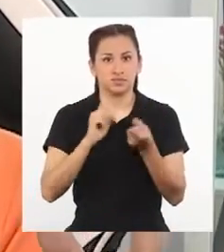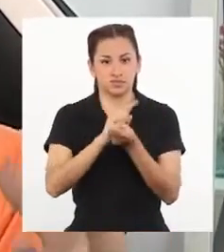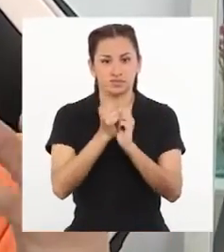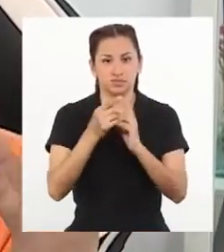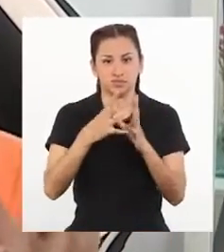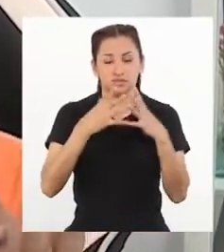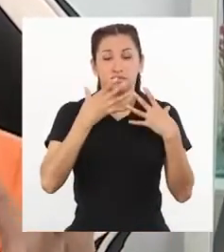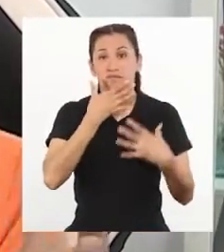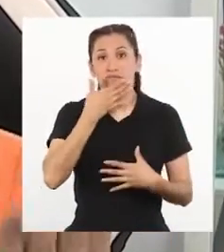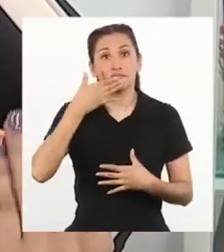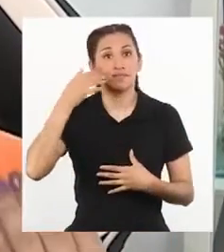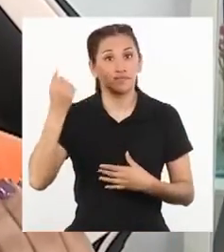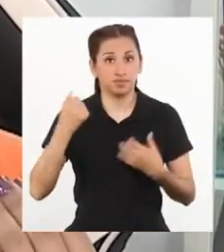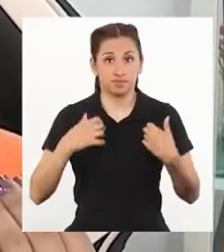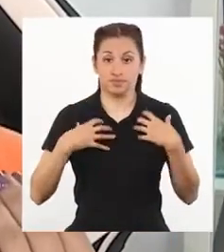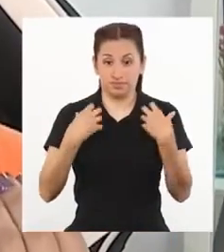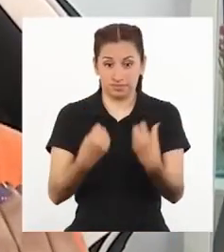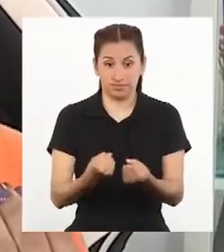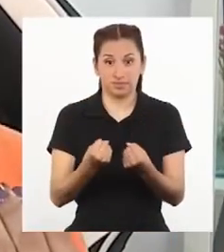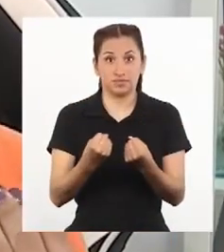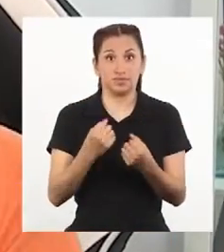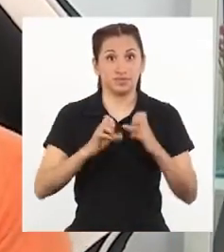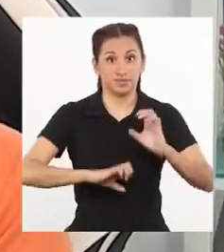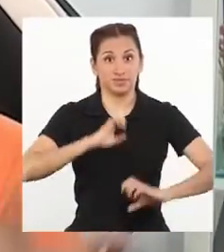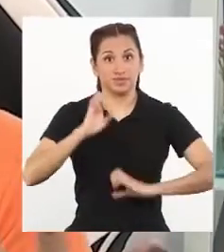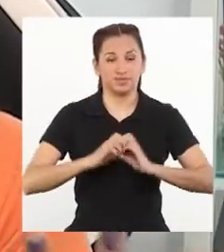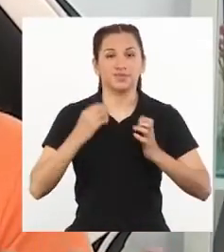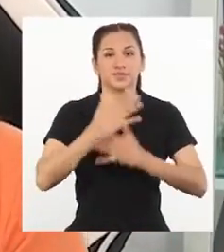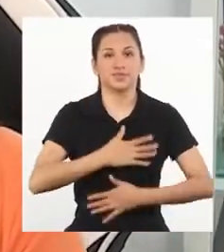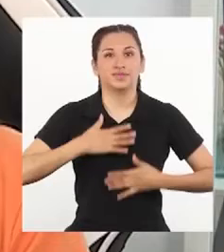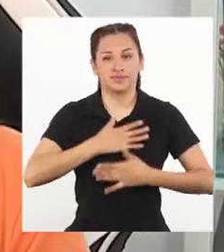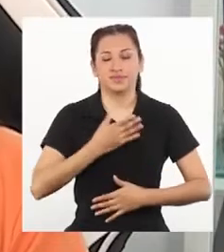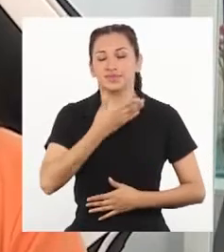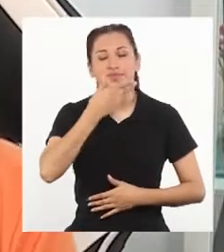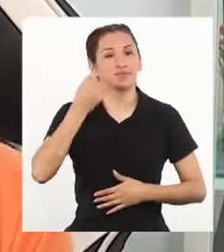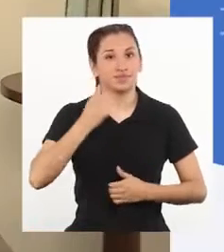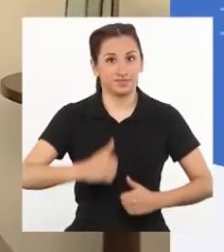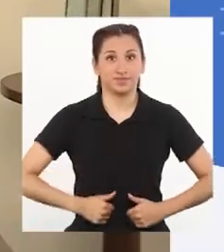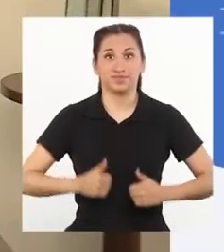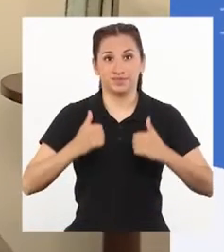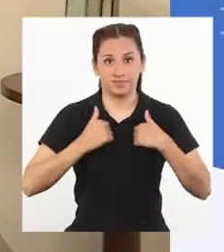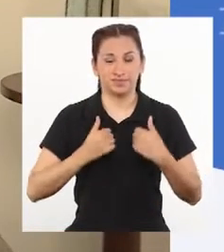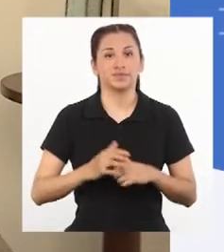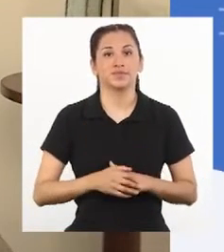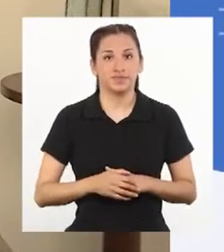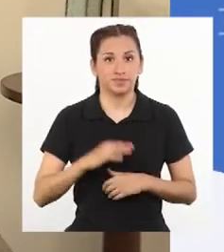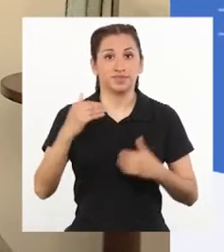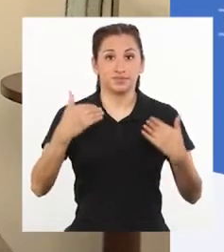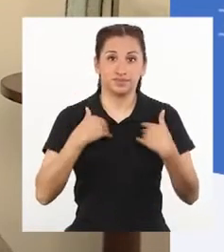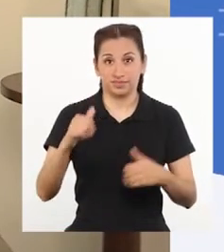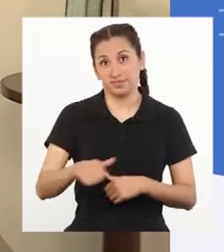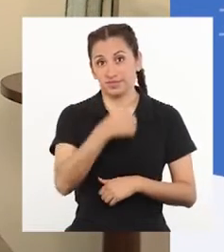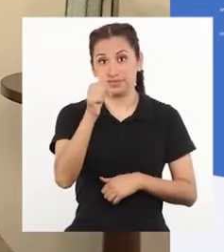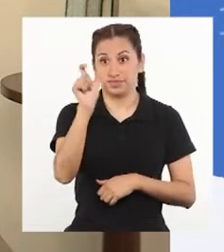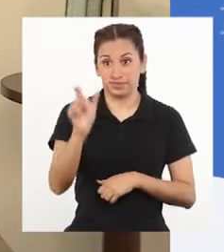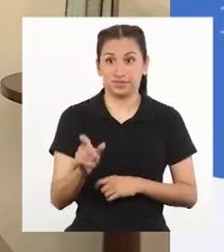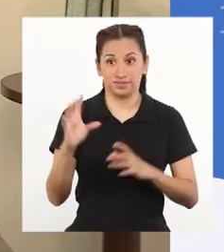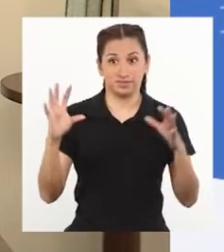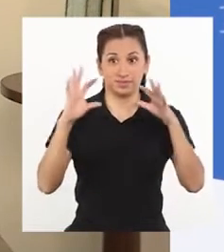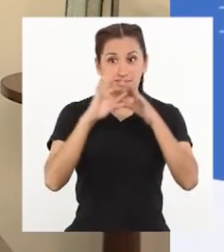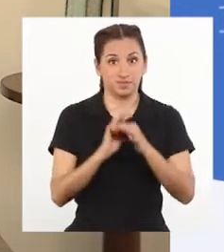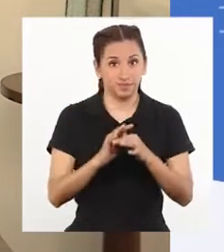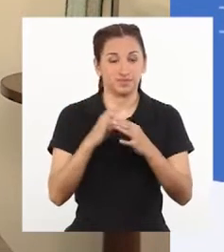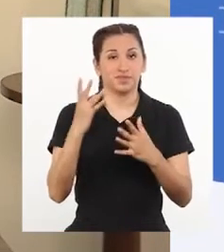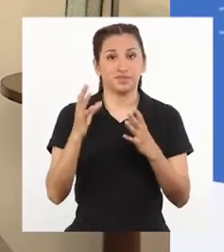consistentemente tratan de mejorar su salud emocional tienden a disfrutar mejor la vida. Tenemos a otro especialista aliado